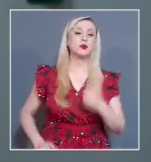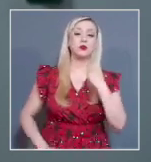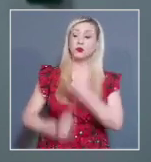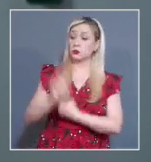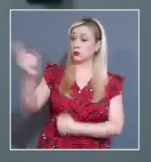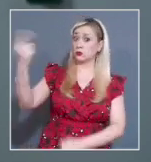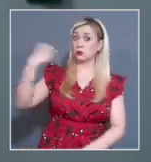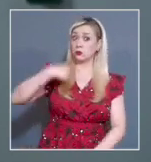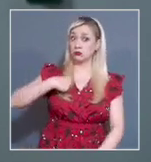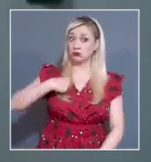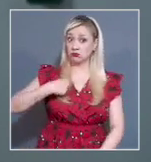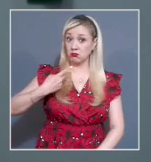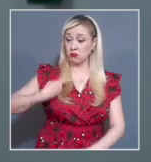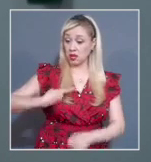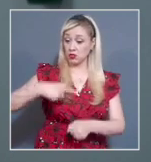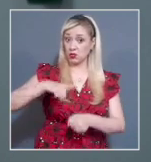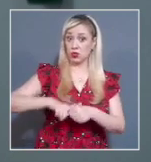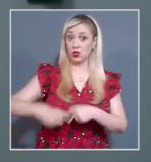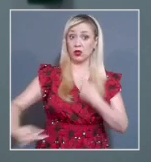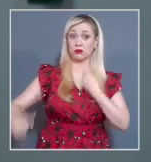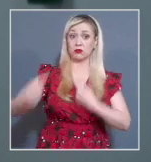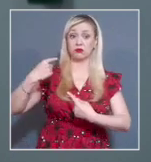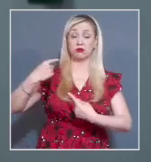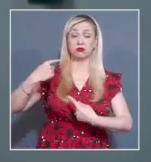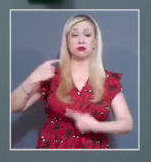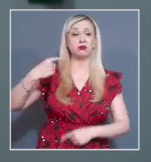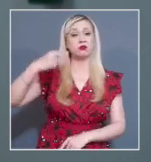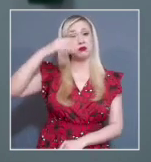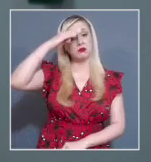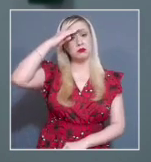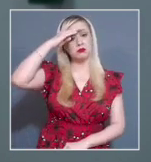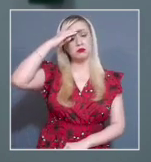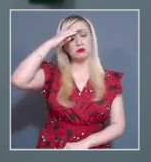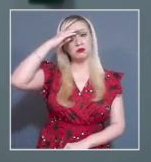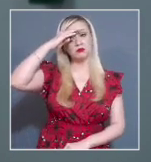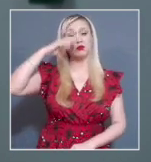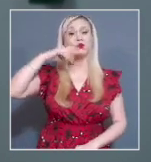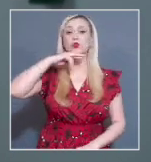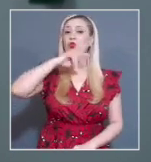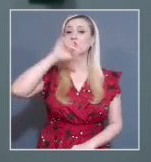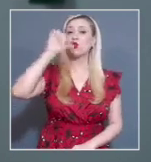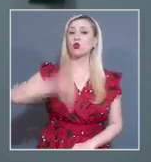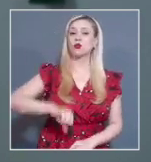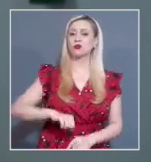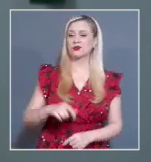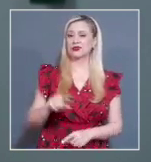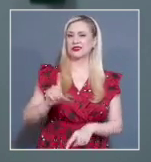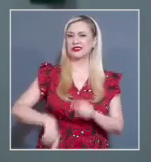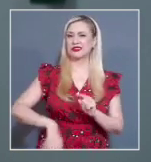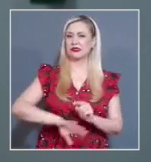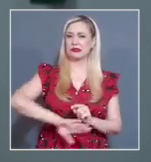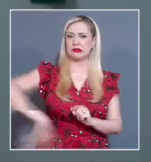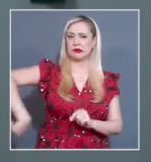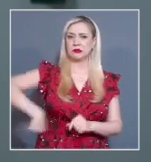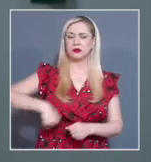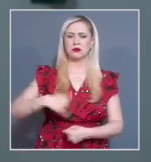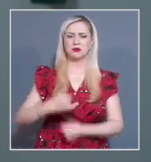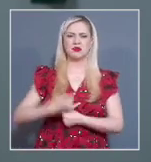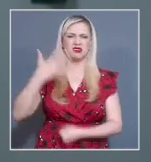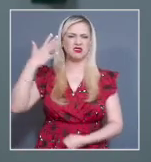personal se considera un estorbo. Eso en toda